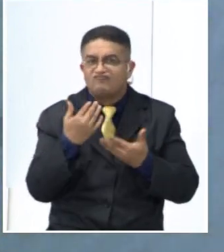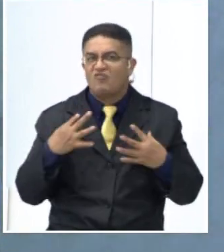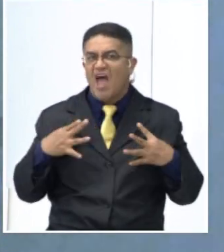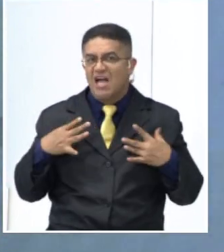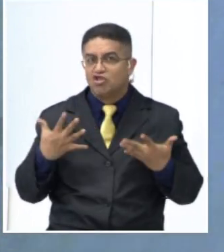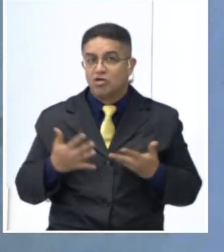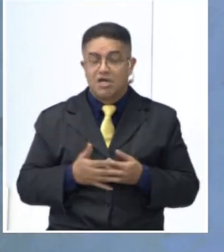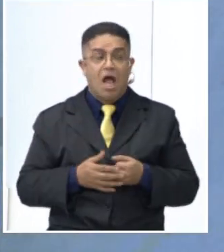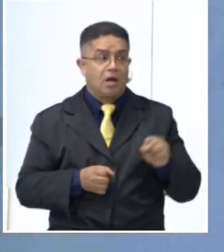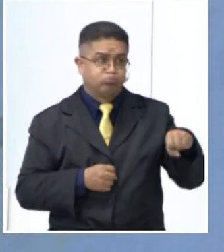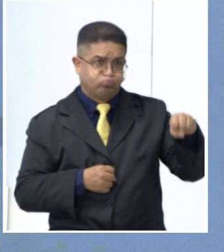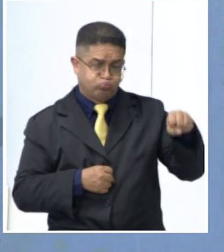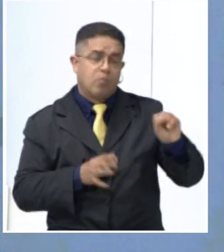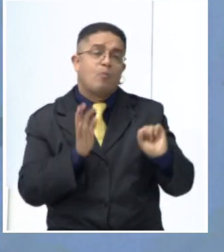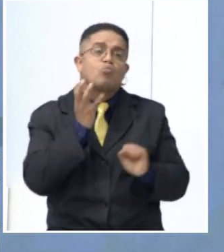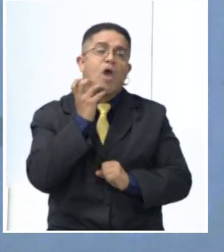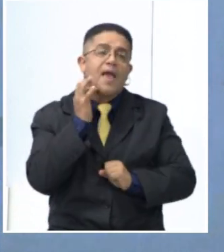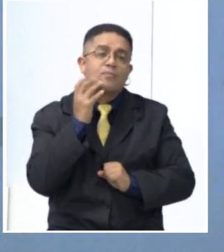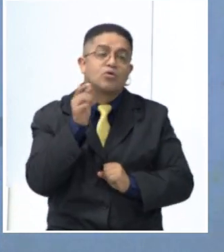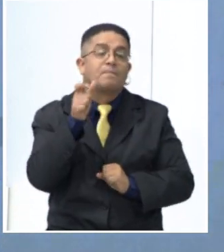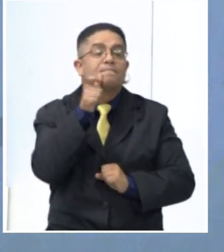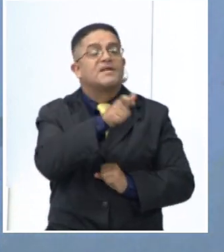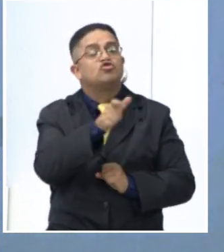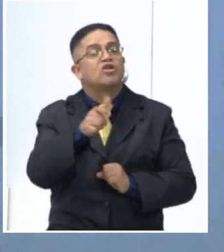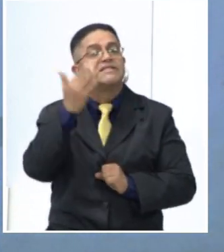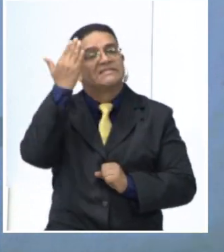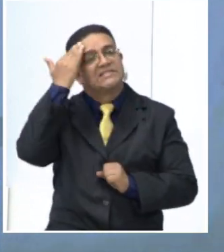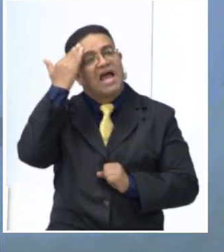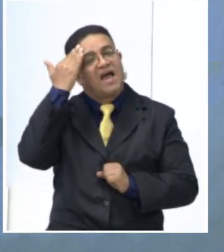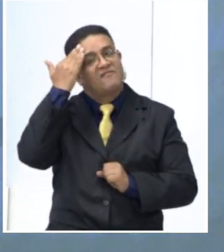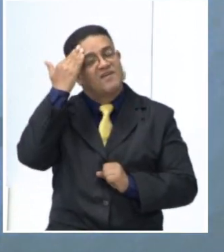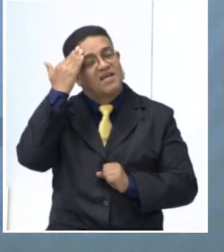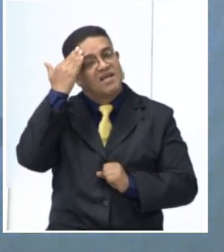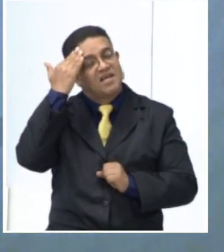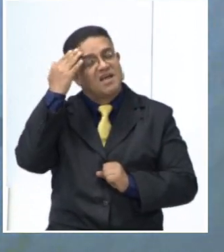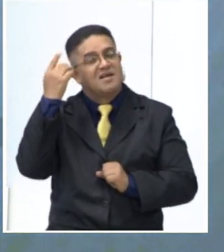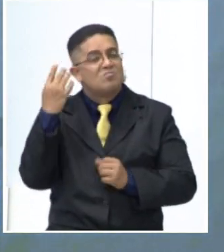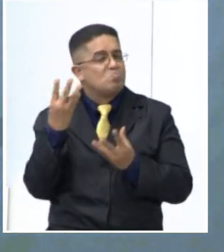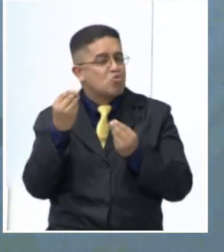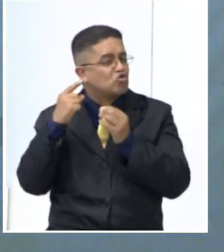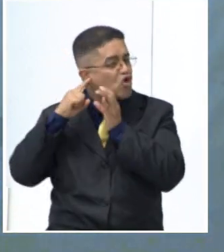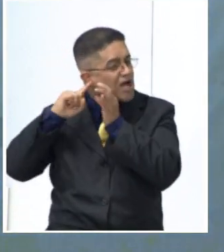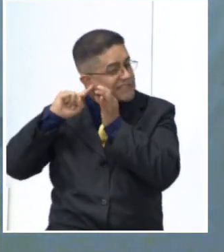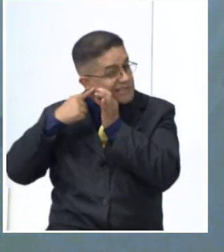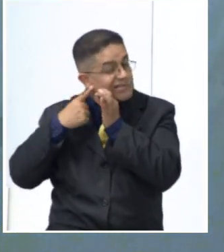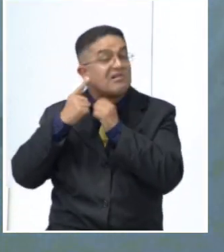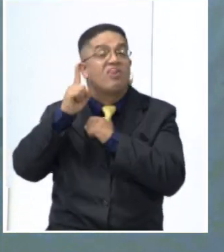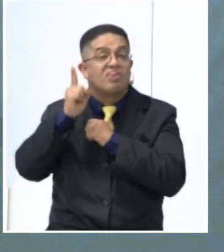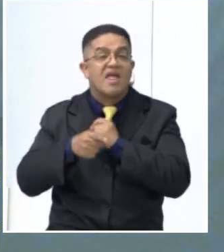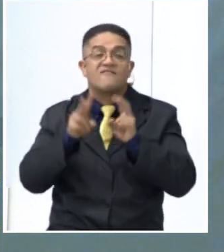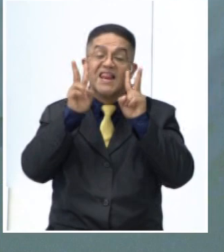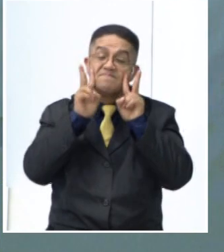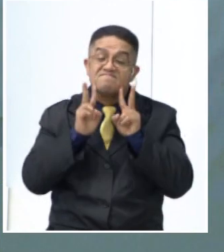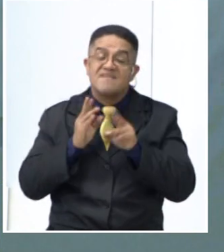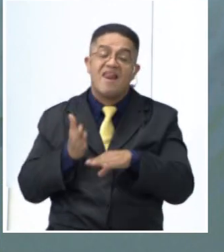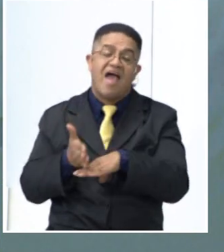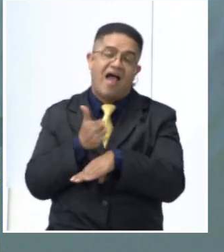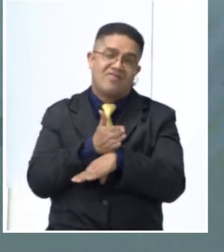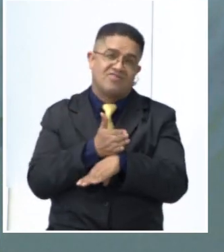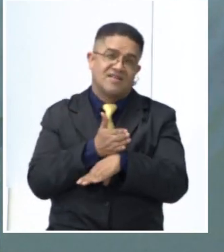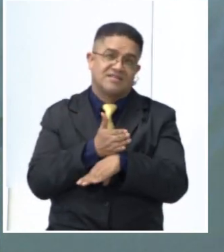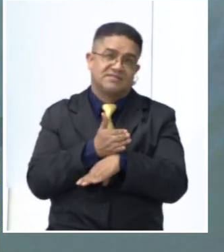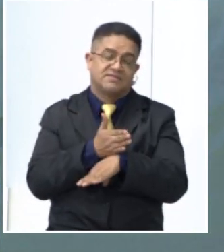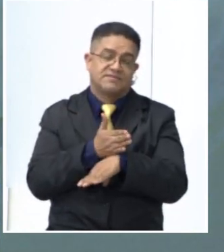Sí, por supuesto que sí. Por ejemplo, si la persona sabe que produce mucha cera, pues debe tratar de hacer una limpieza previa y esa limpieza